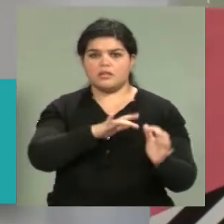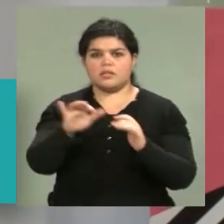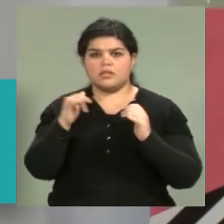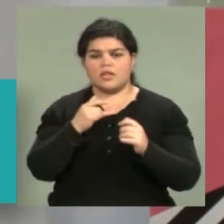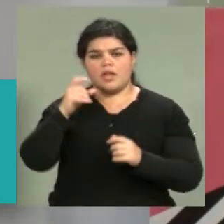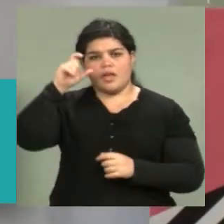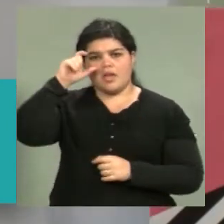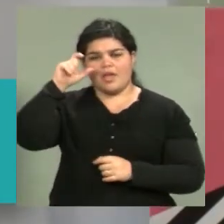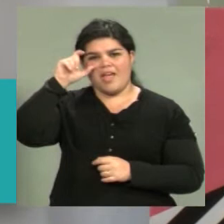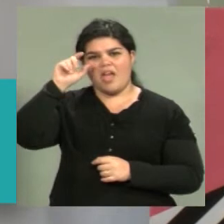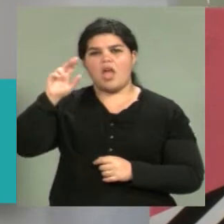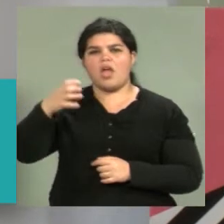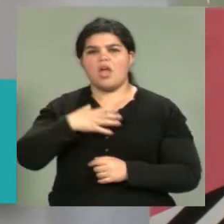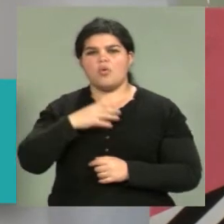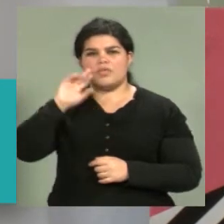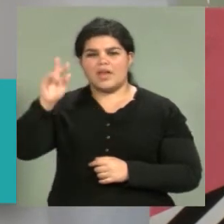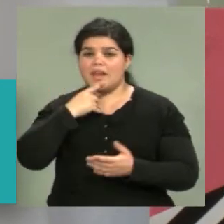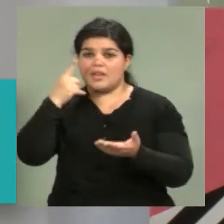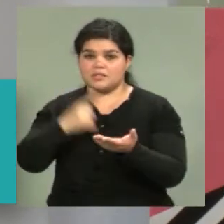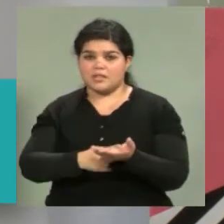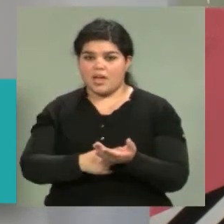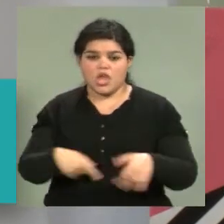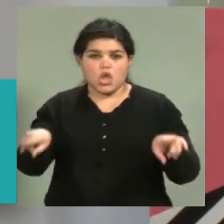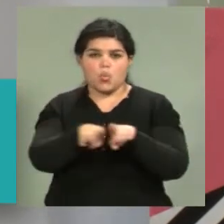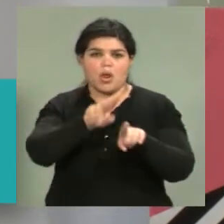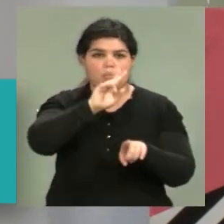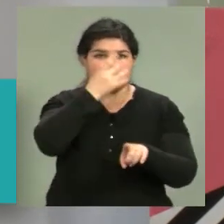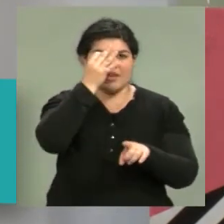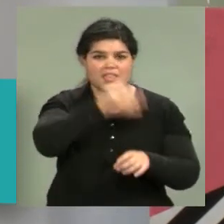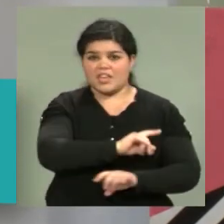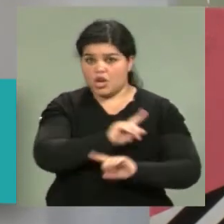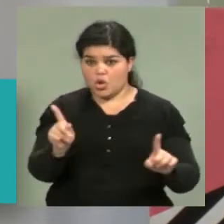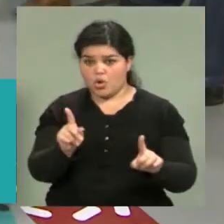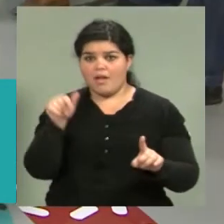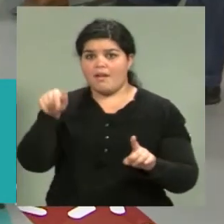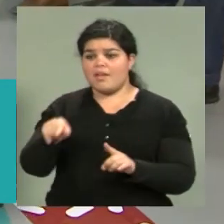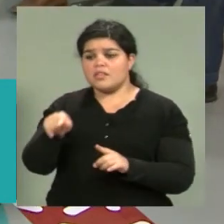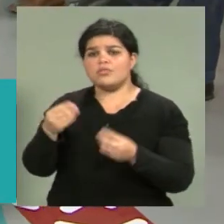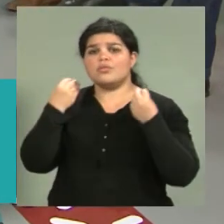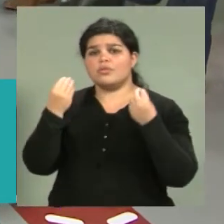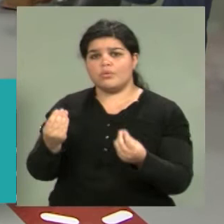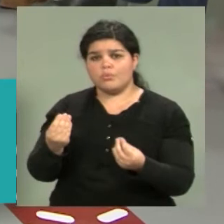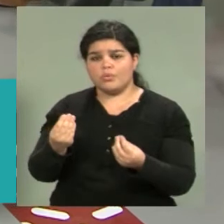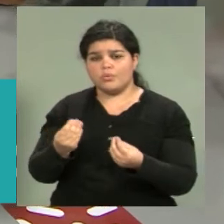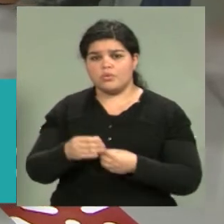eutanasia, que ya quedó claro que no es lo mismo que muerte digna, ahí hay un tema a tratar, que es por ejemplo decir, bueno,